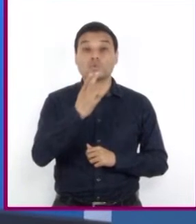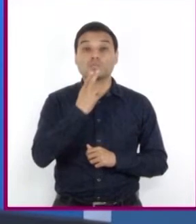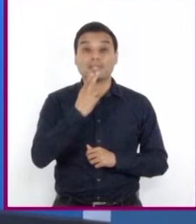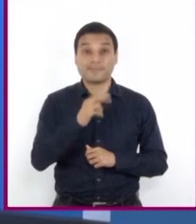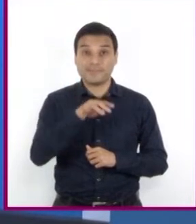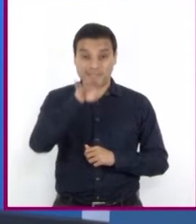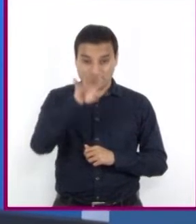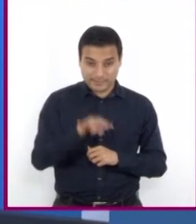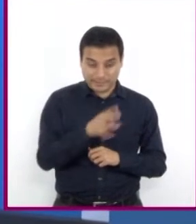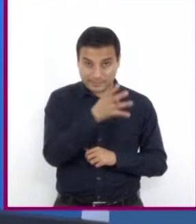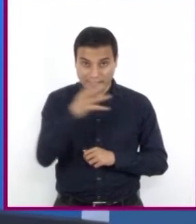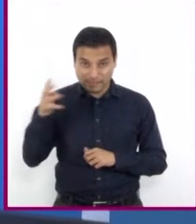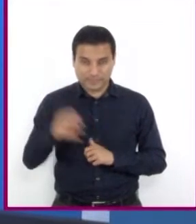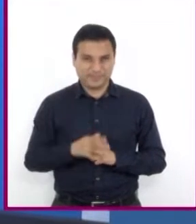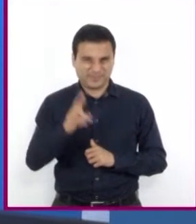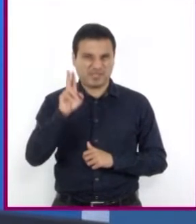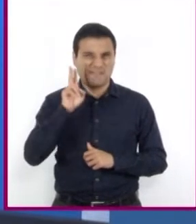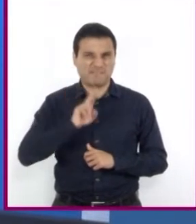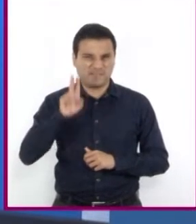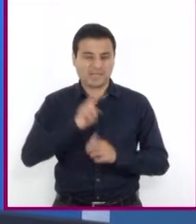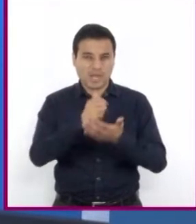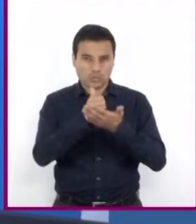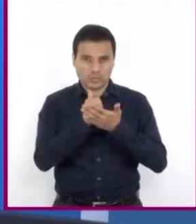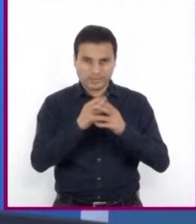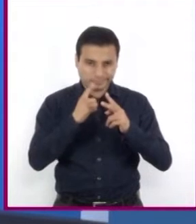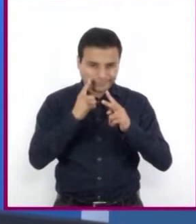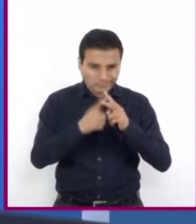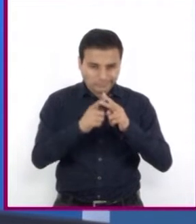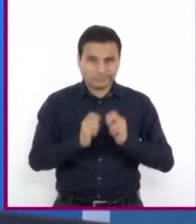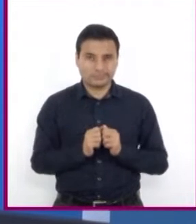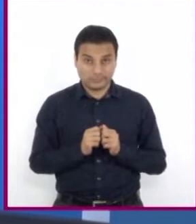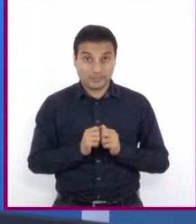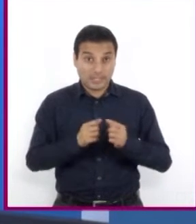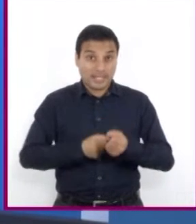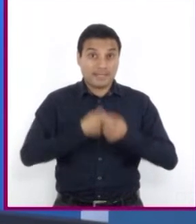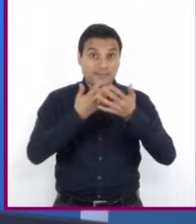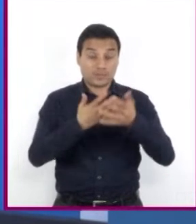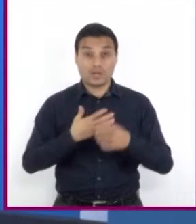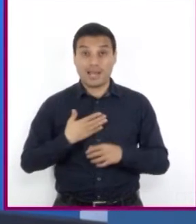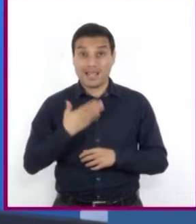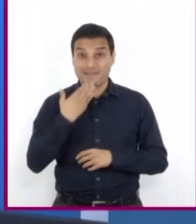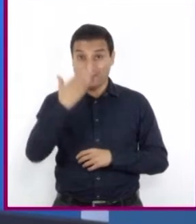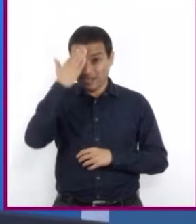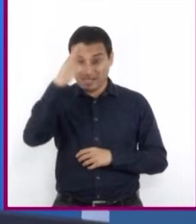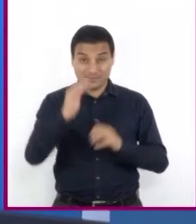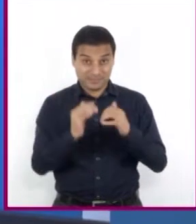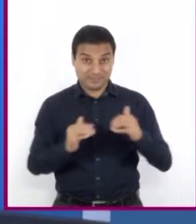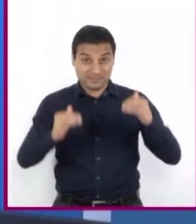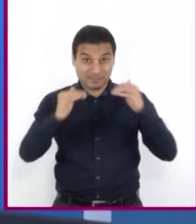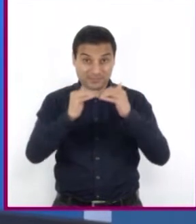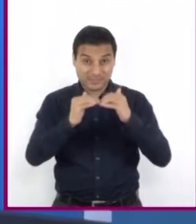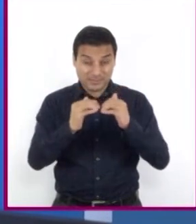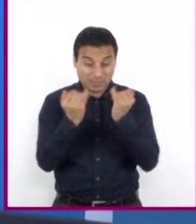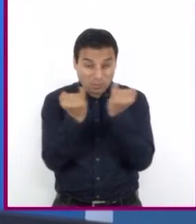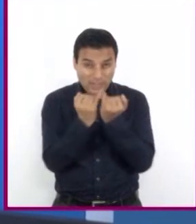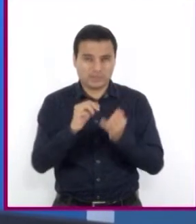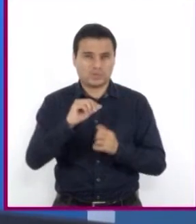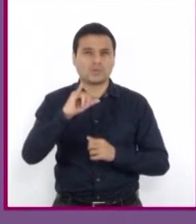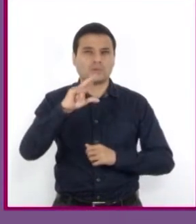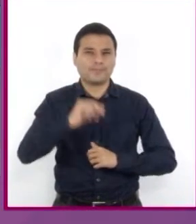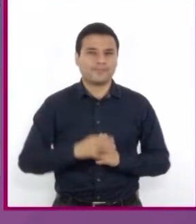para verificar si las expresiones algebraicas propuestas por Raquel y Lía modelan la regla general de la sucesión